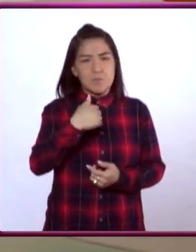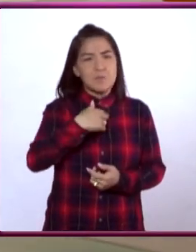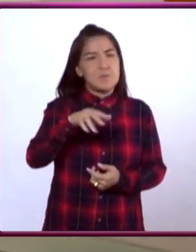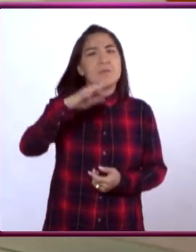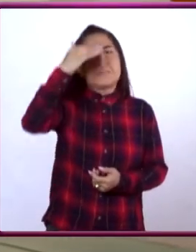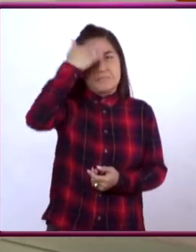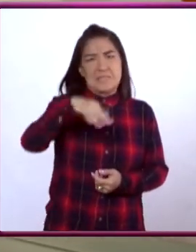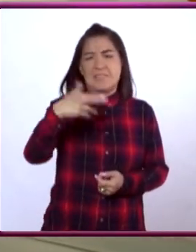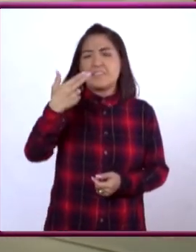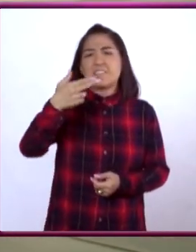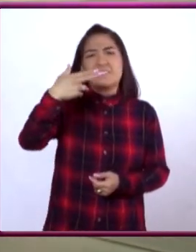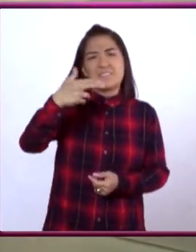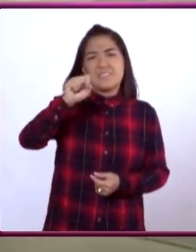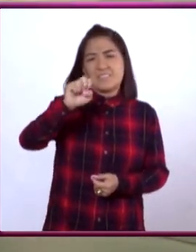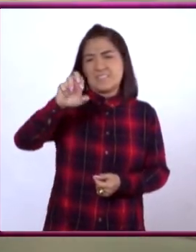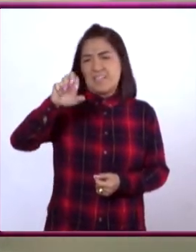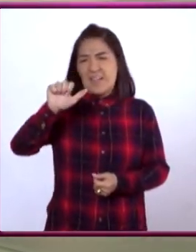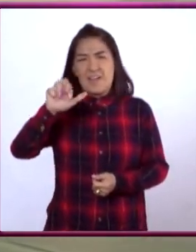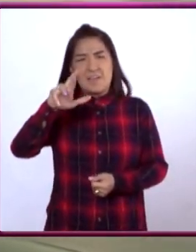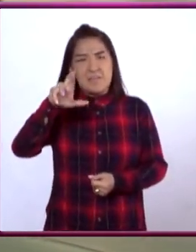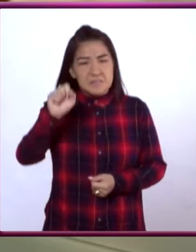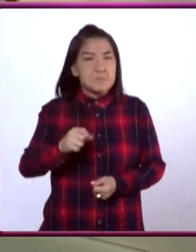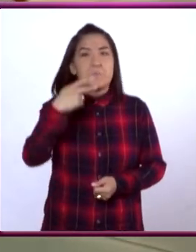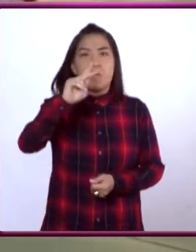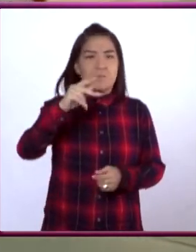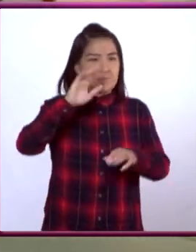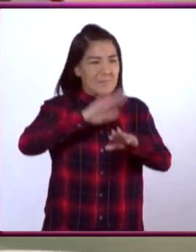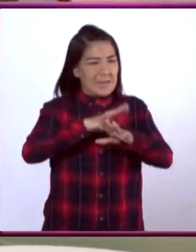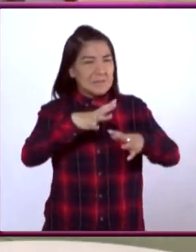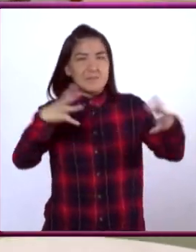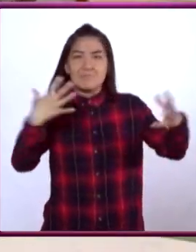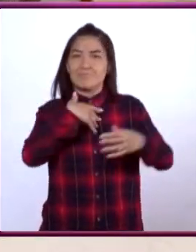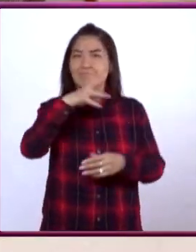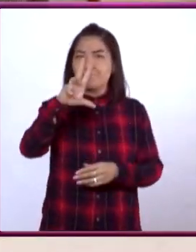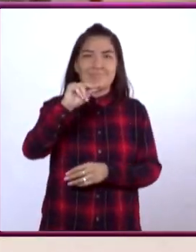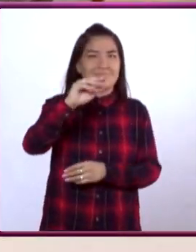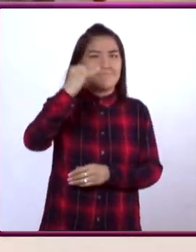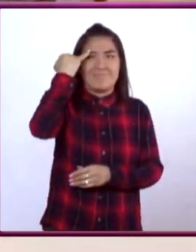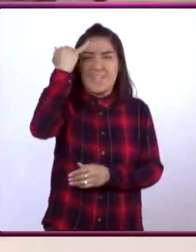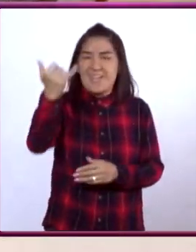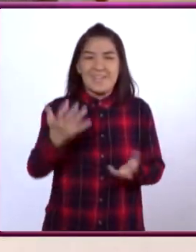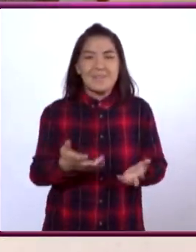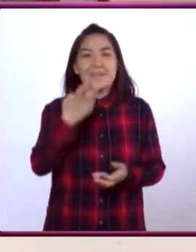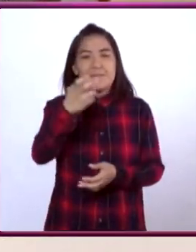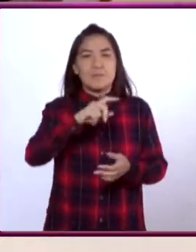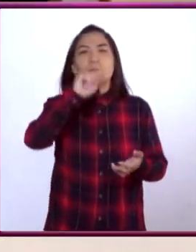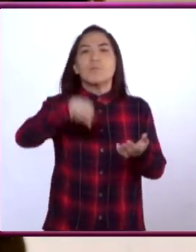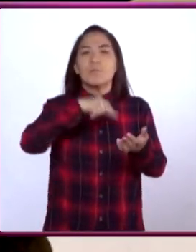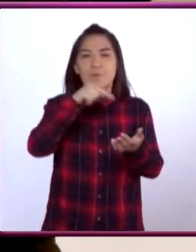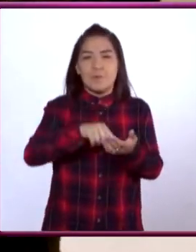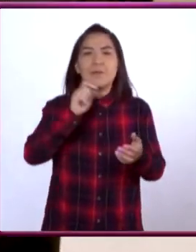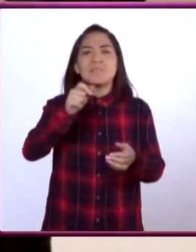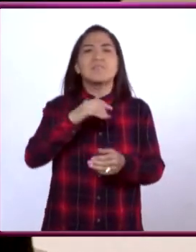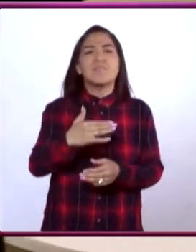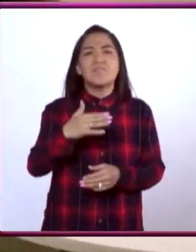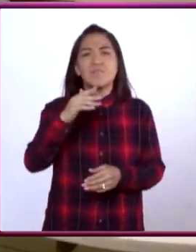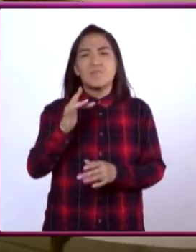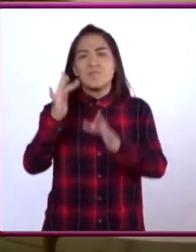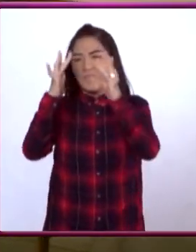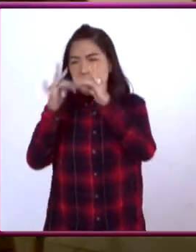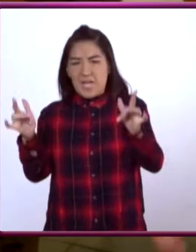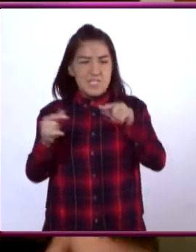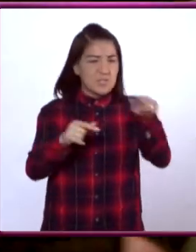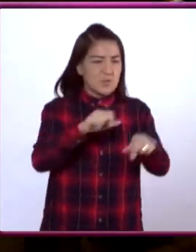sabía de la existencia de CERN, pero no sabía que era tan grande. Yo tampoco me imaginé que fuera tan grande, pero sabía que era un lugar que estaba